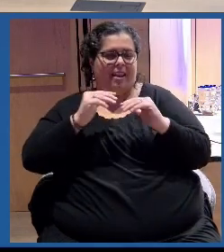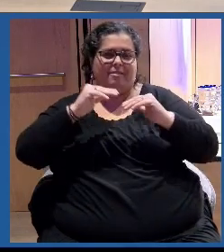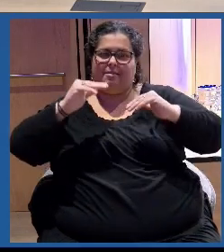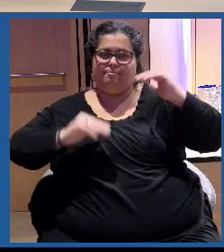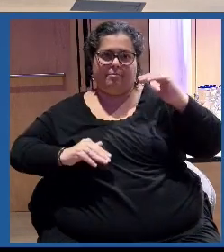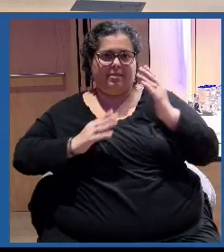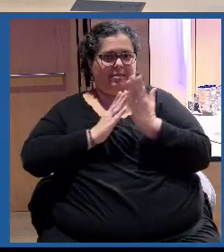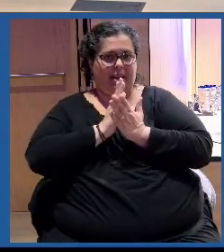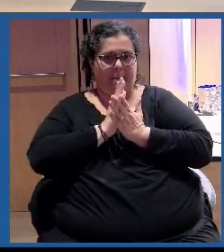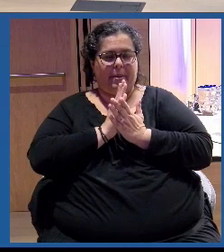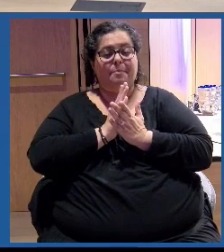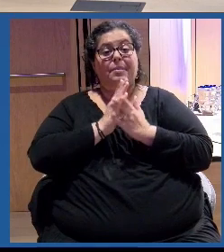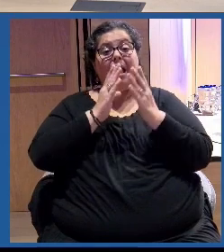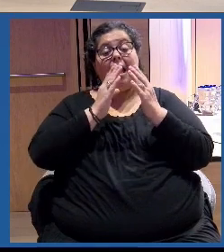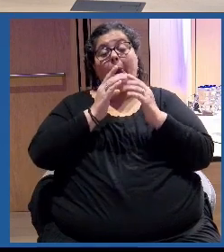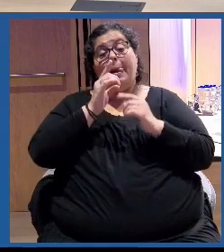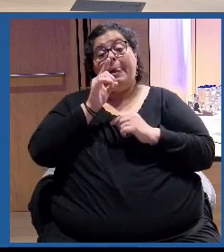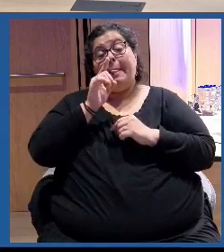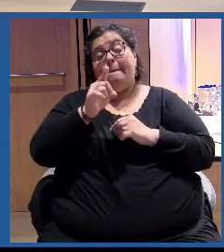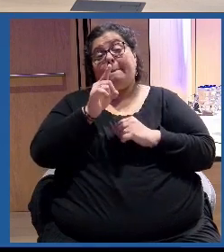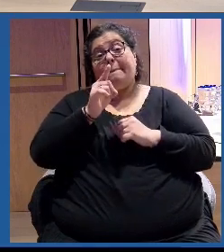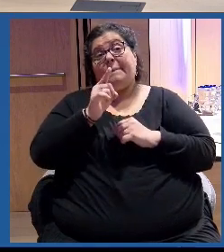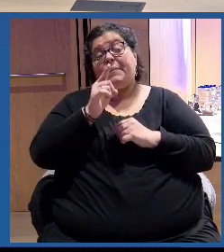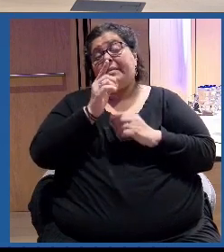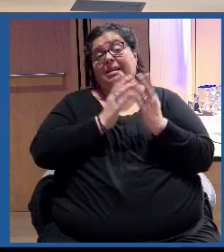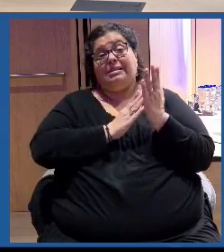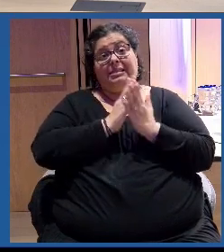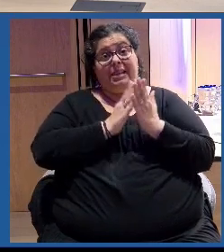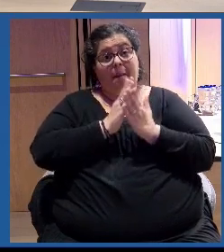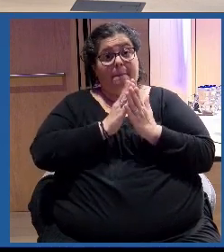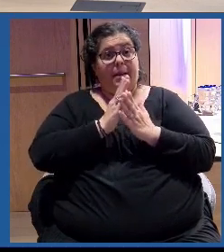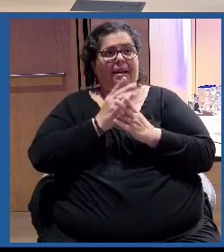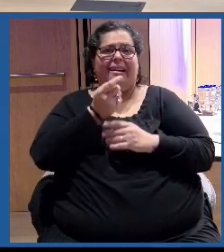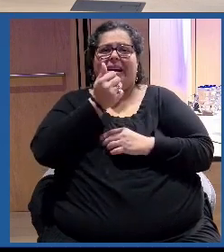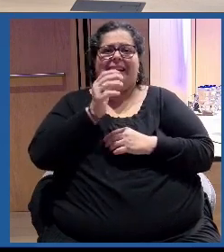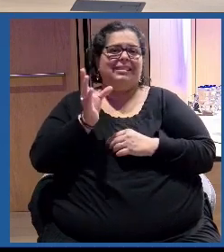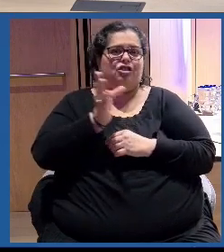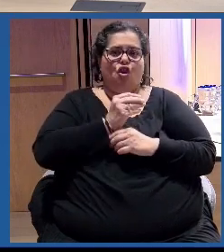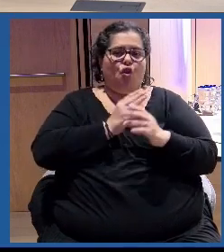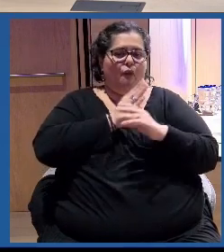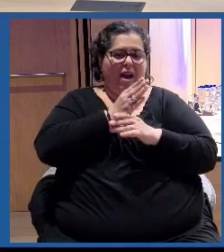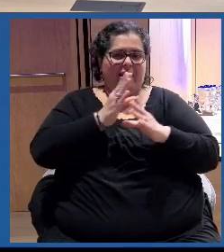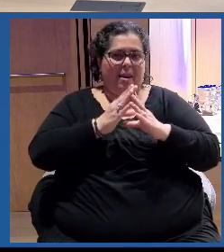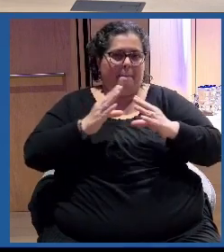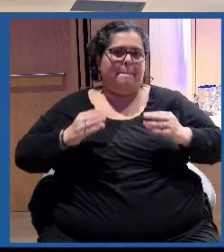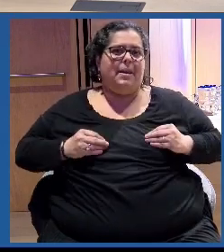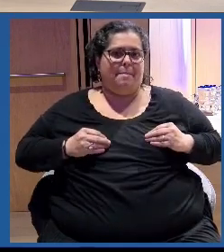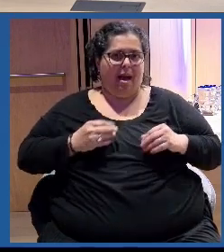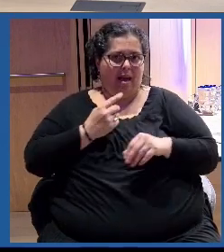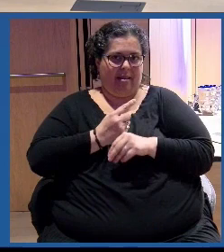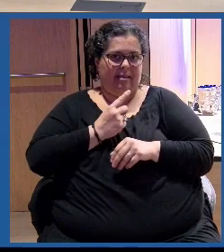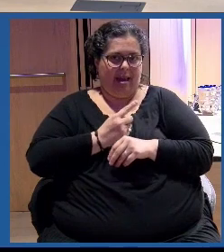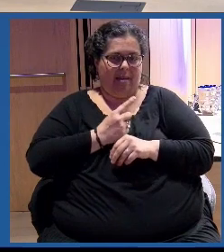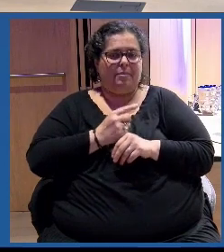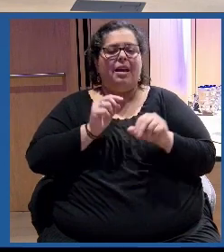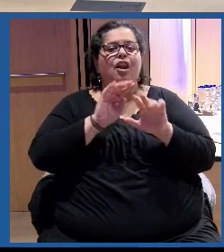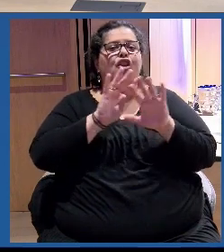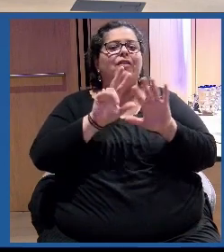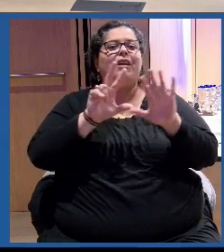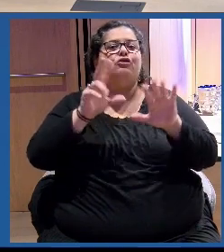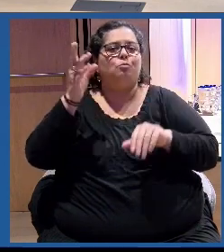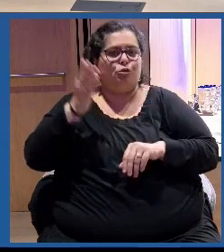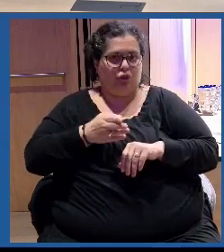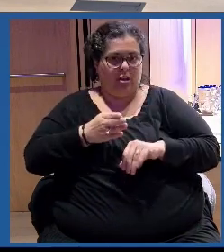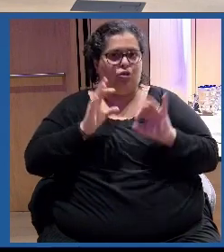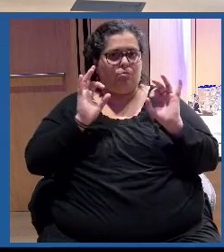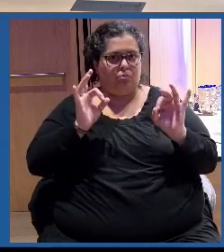que están arriba es primaria. En nuestro país casi todos asisten a primaria, la universalidad de primaria cerca del 98%. Entonces,